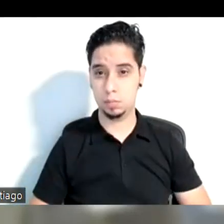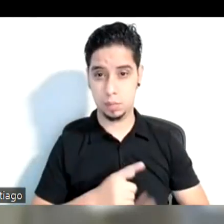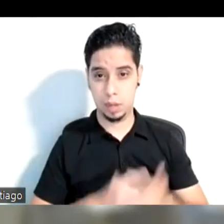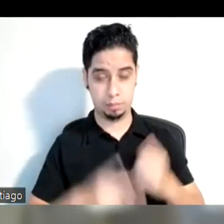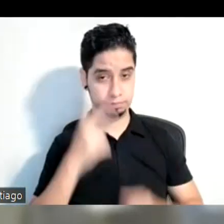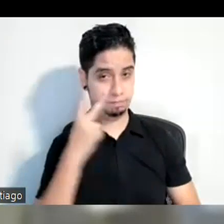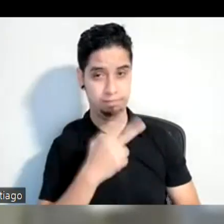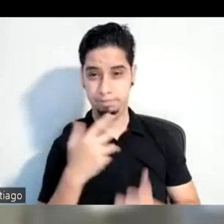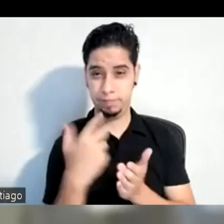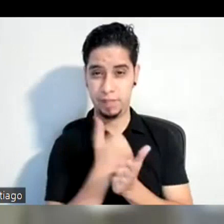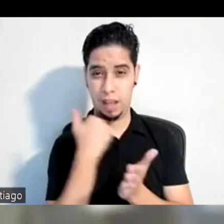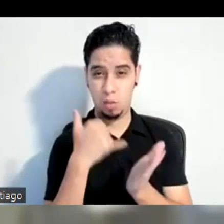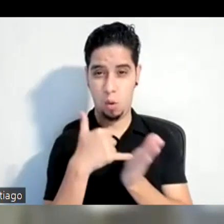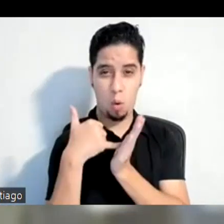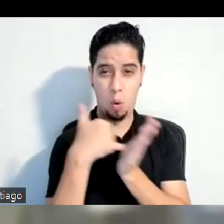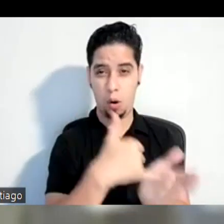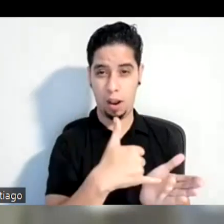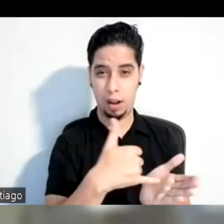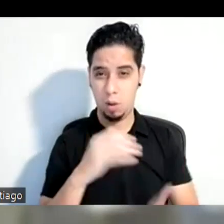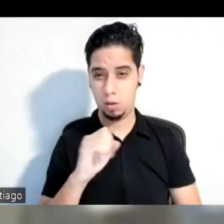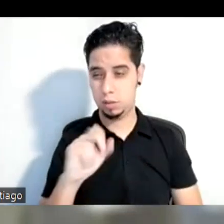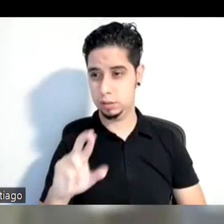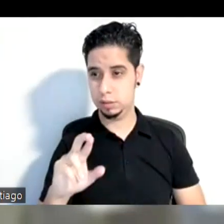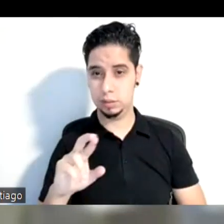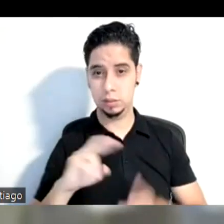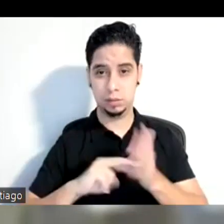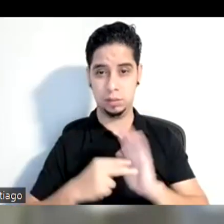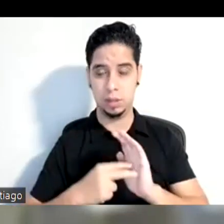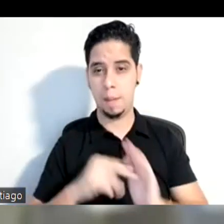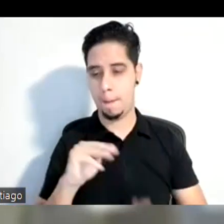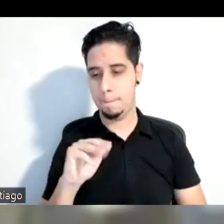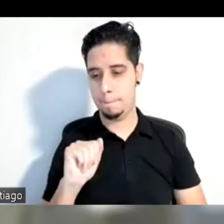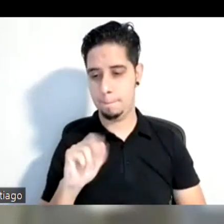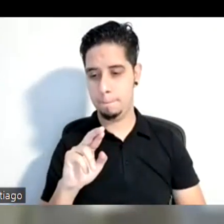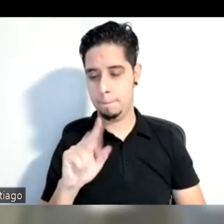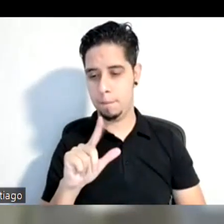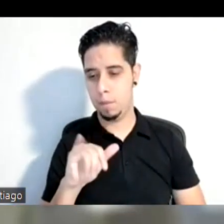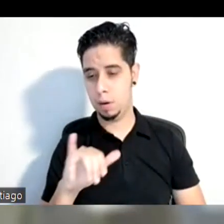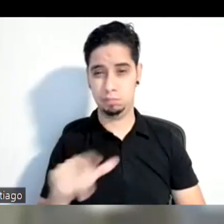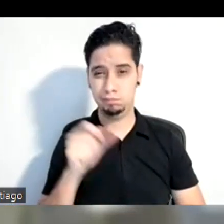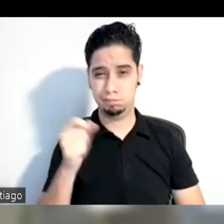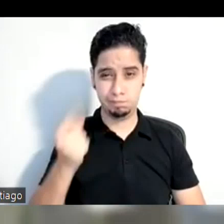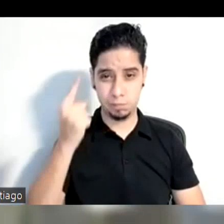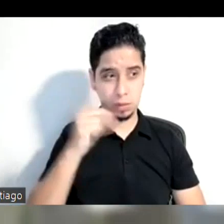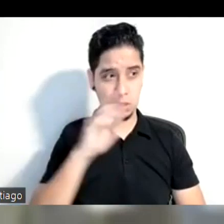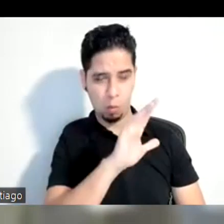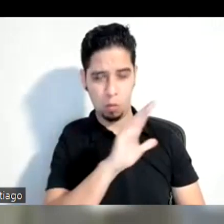el Oscar. Así que Marley estaba correcta en su apreciación de su compañero